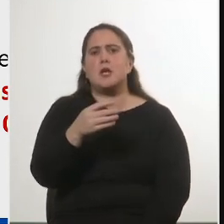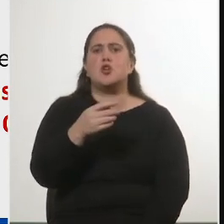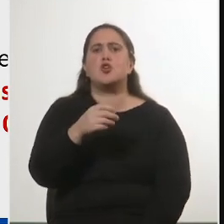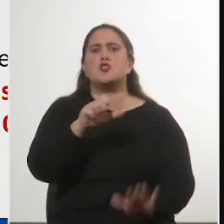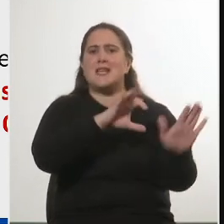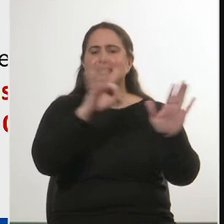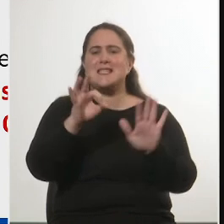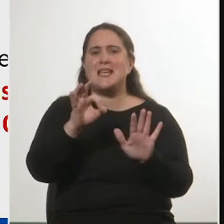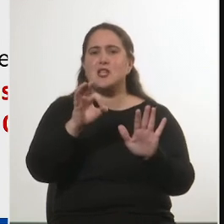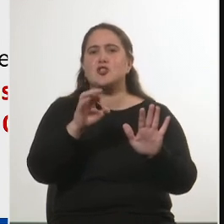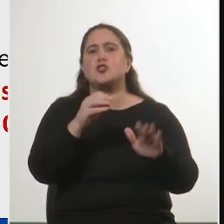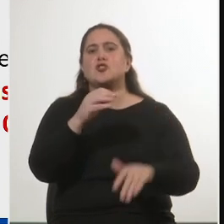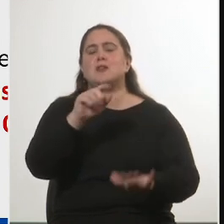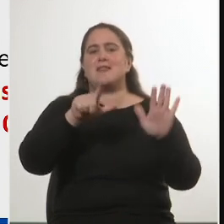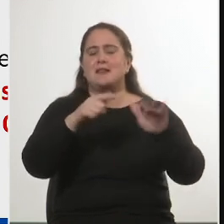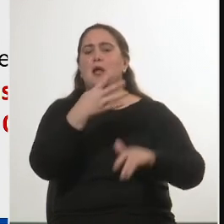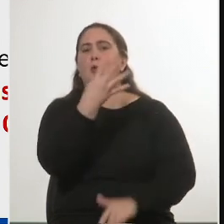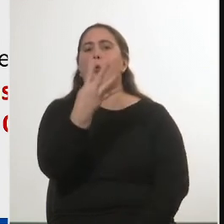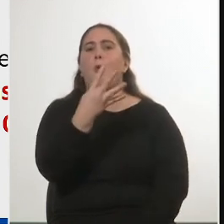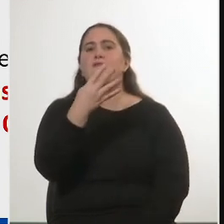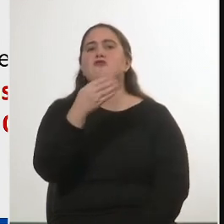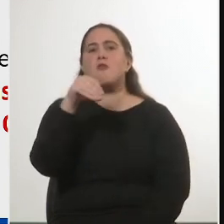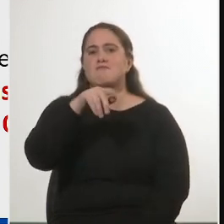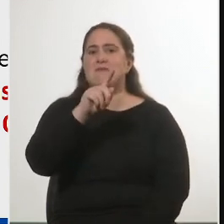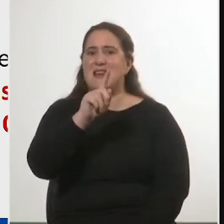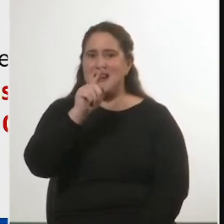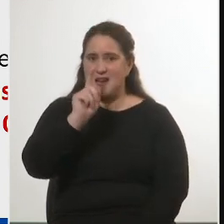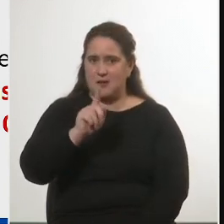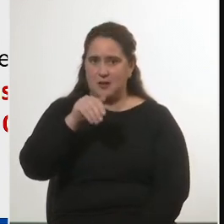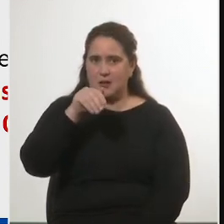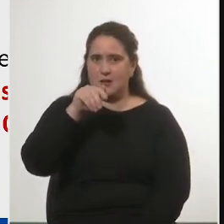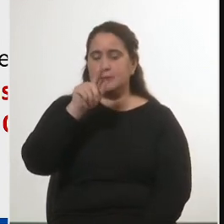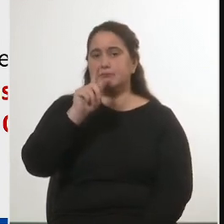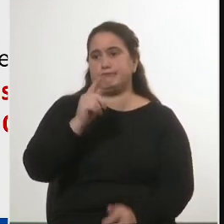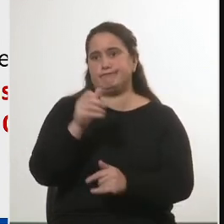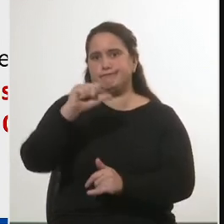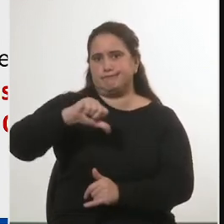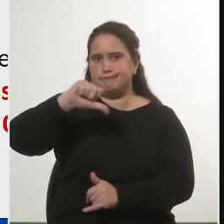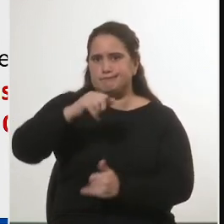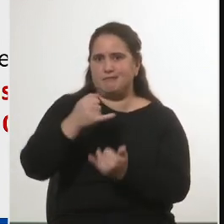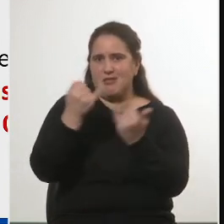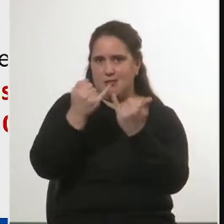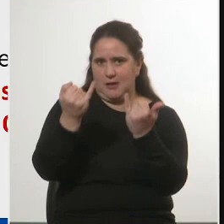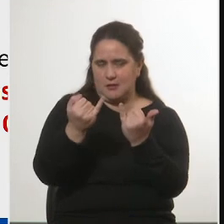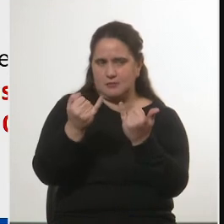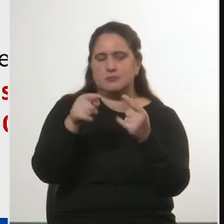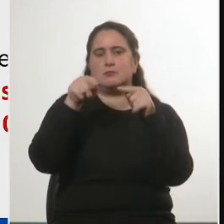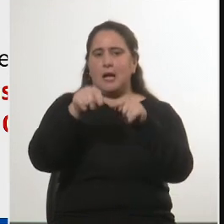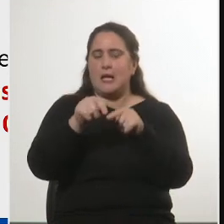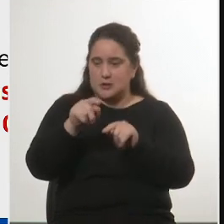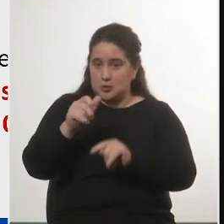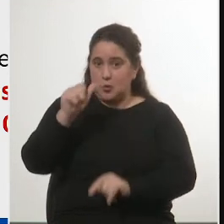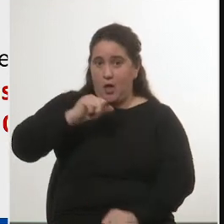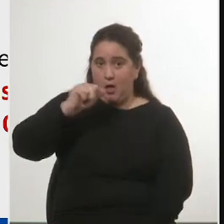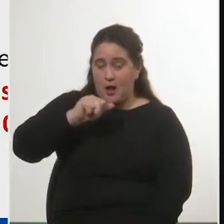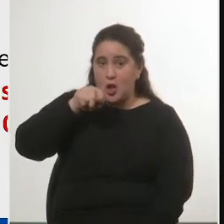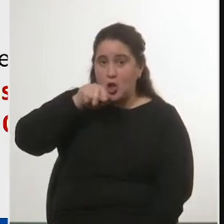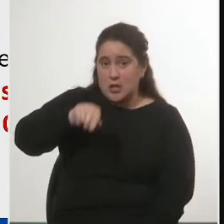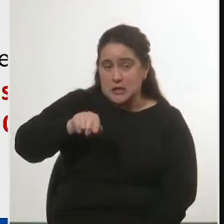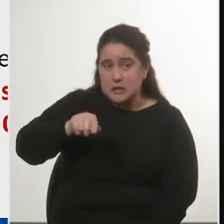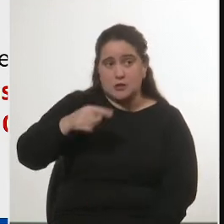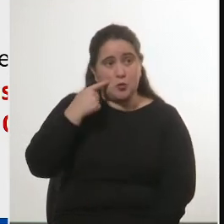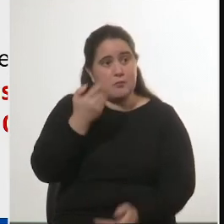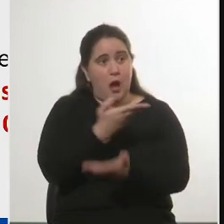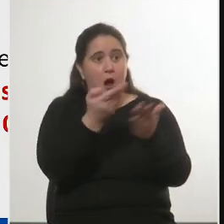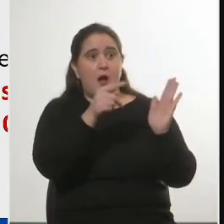de 674 mililitros por día de agua. Para una ingesta diaria de ese volumen de líquido, si